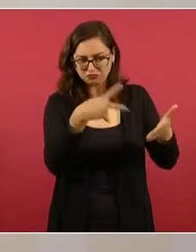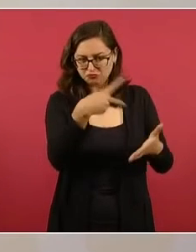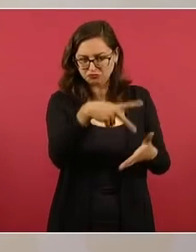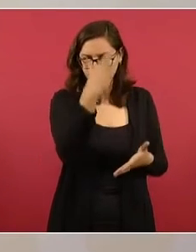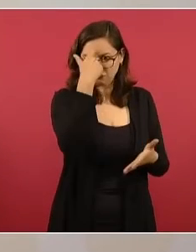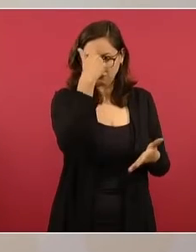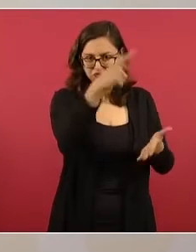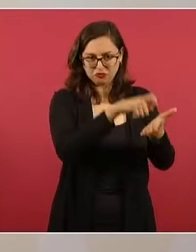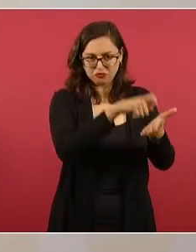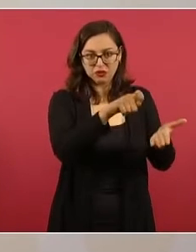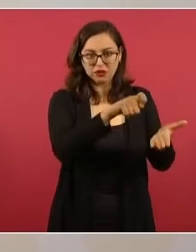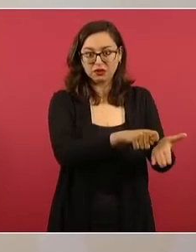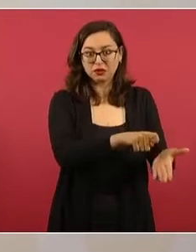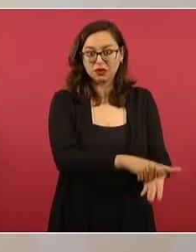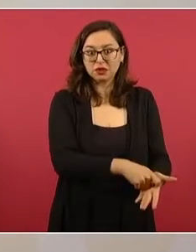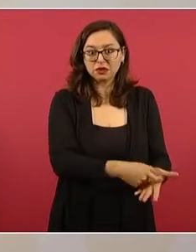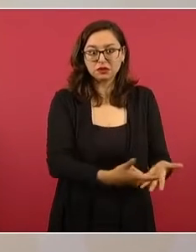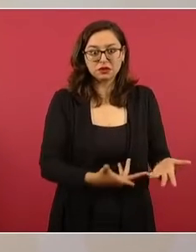más leído que él.